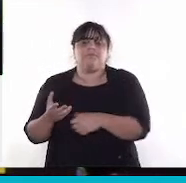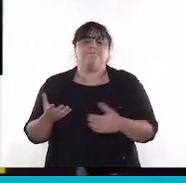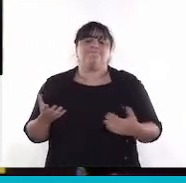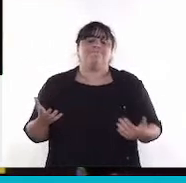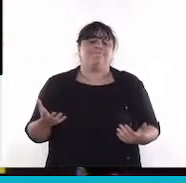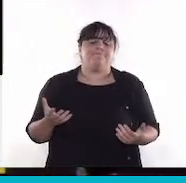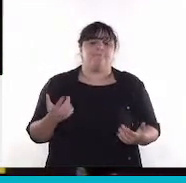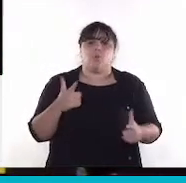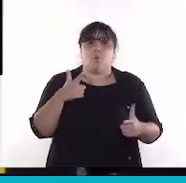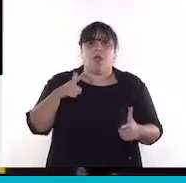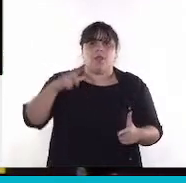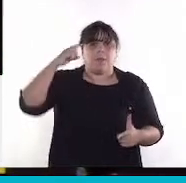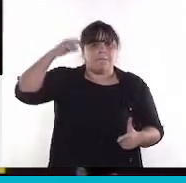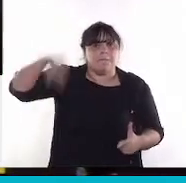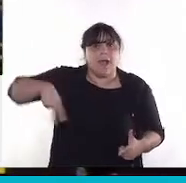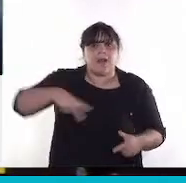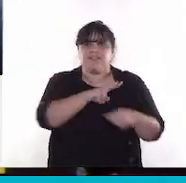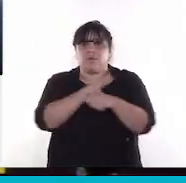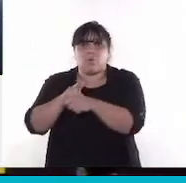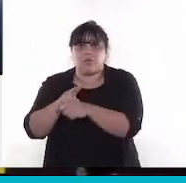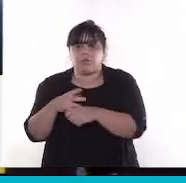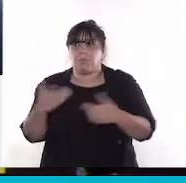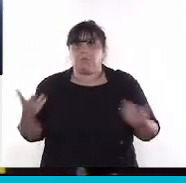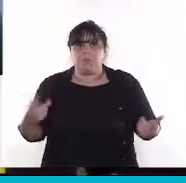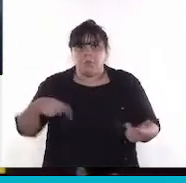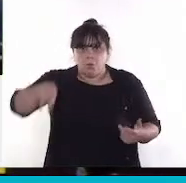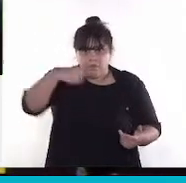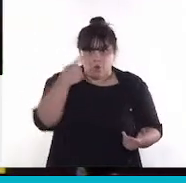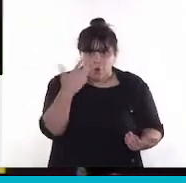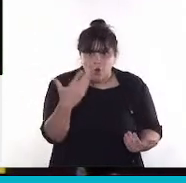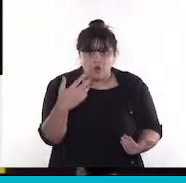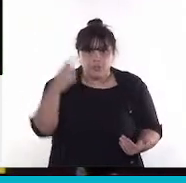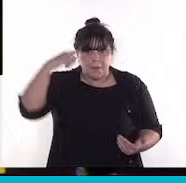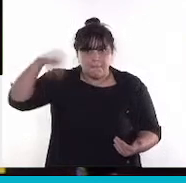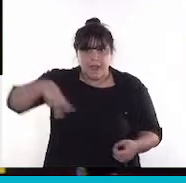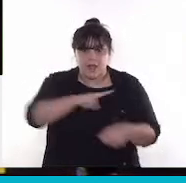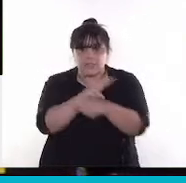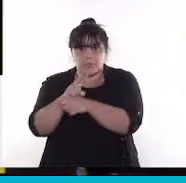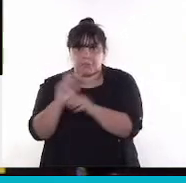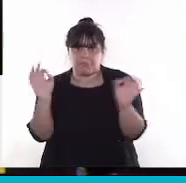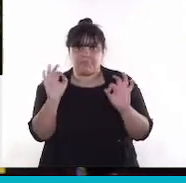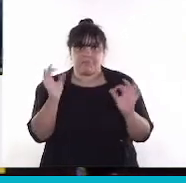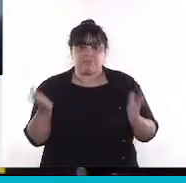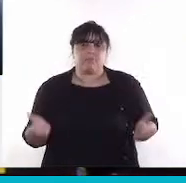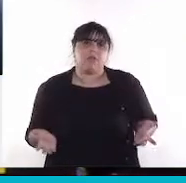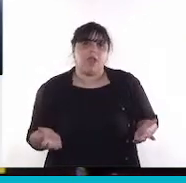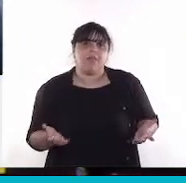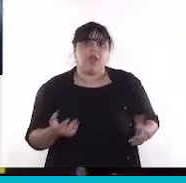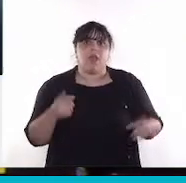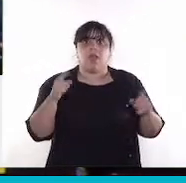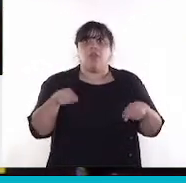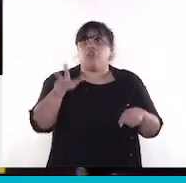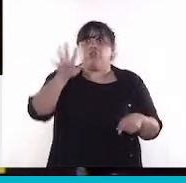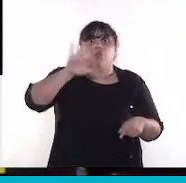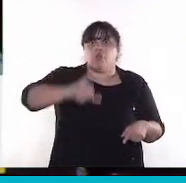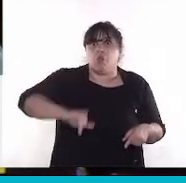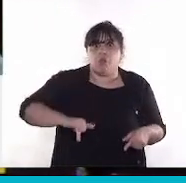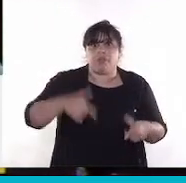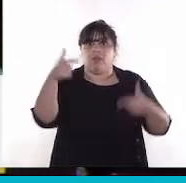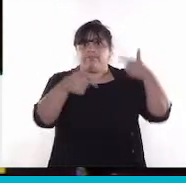un plan de seguridad. Nadie conoce el plan de seguridad, y sin embargo la inseguridad se